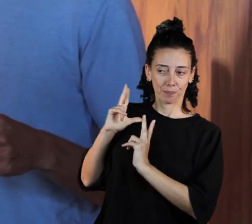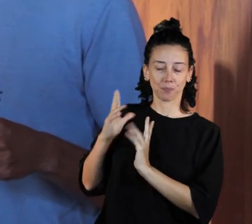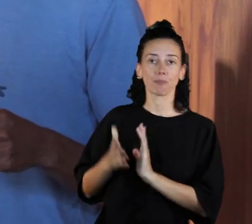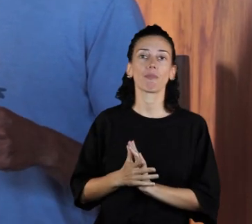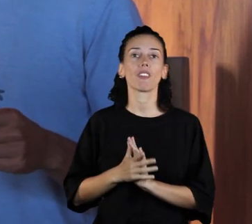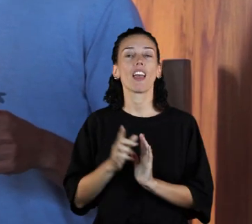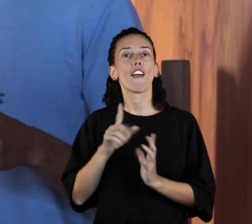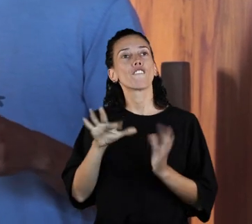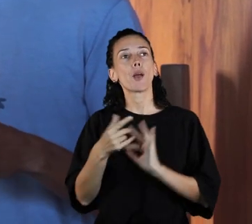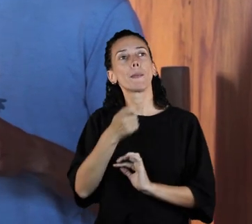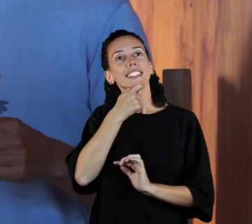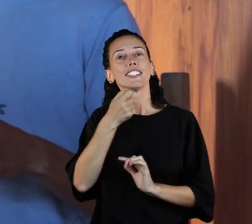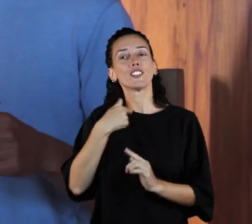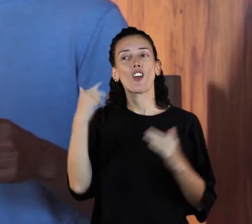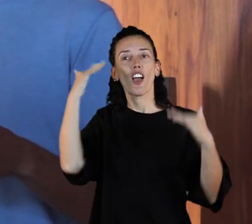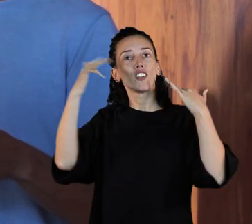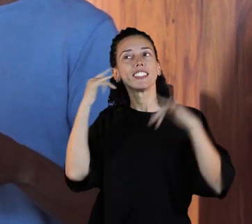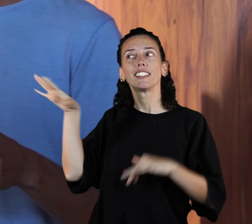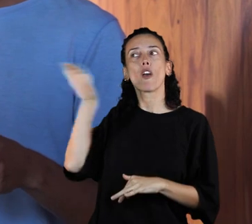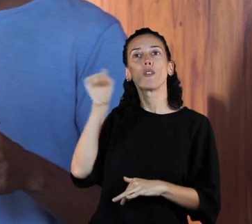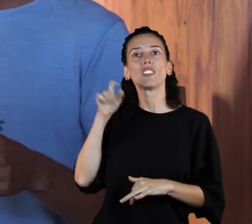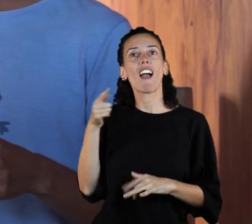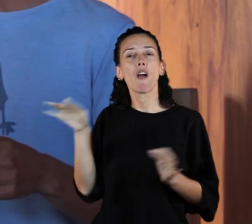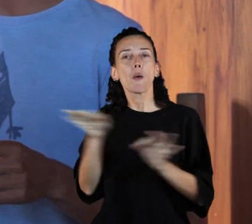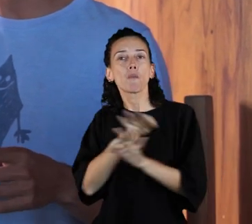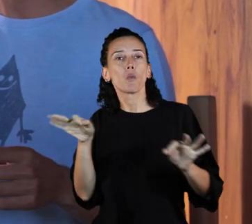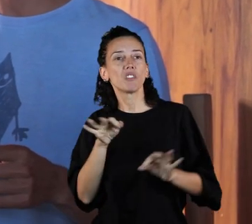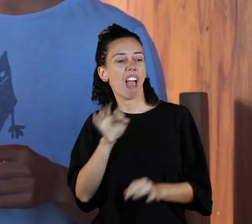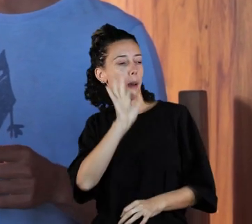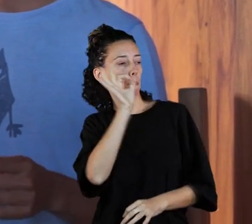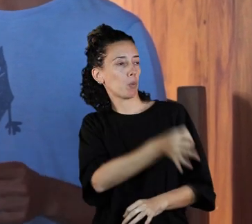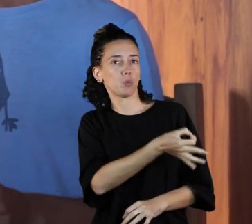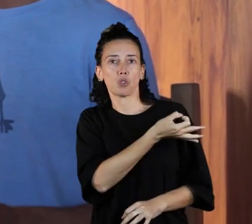después, en modo chiste, he escuchado muchas veces en mi adolescencia, esa música es de puto.